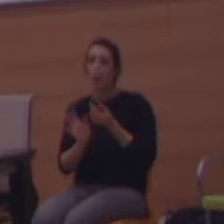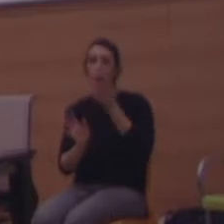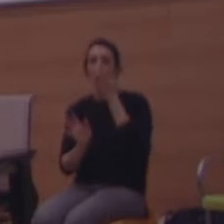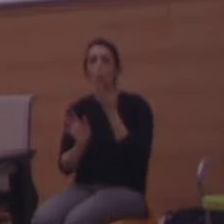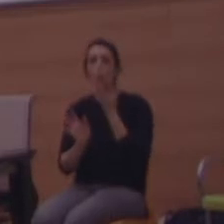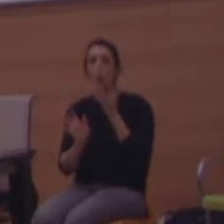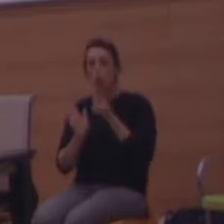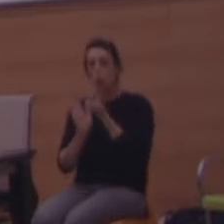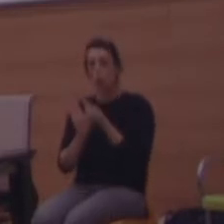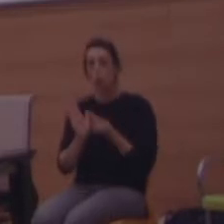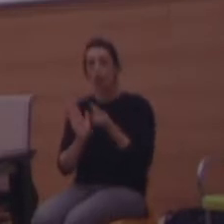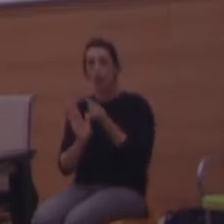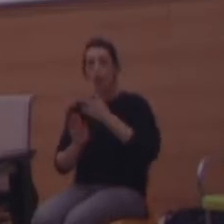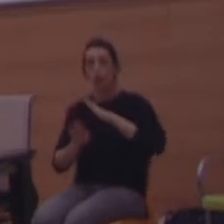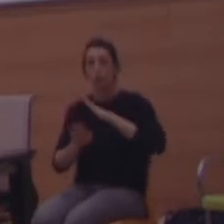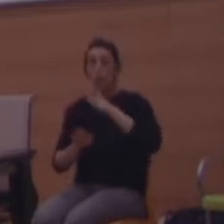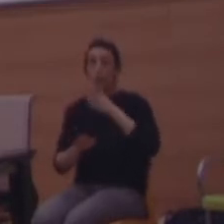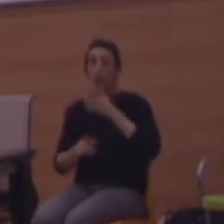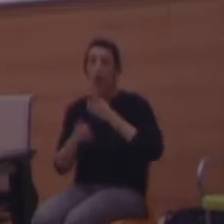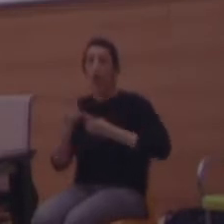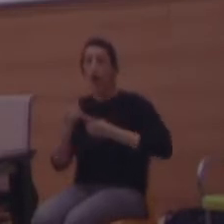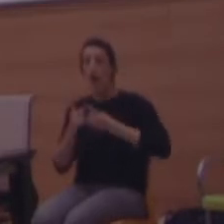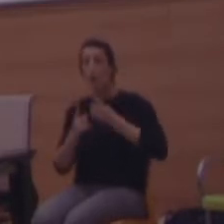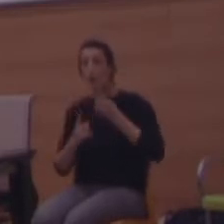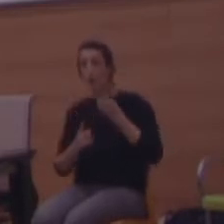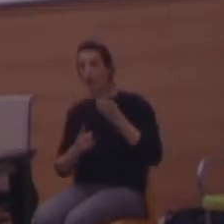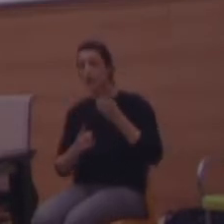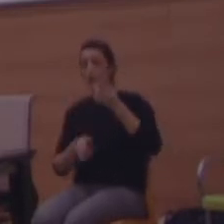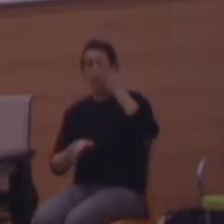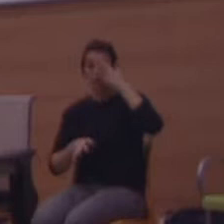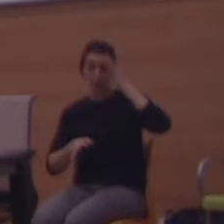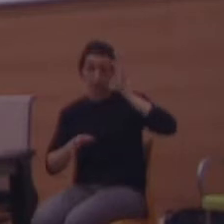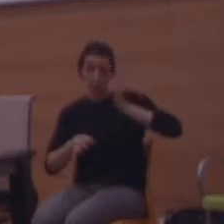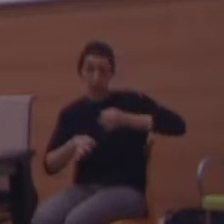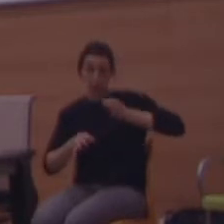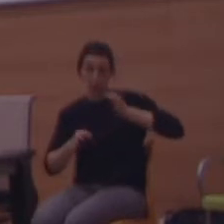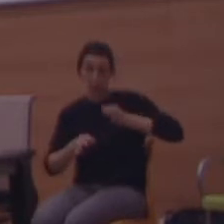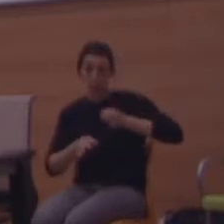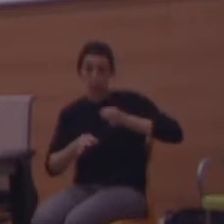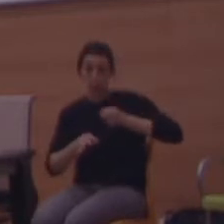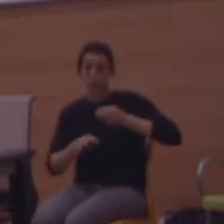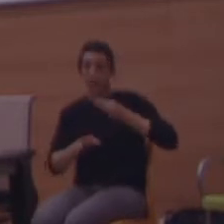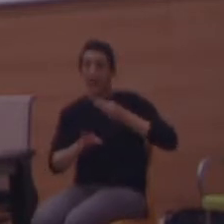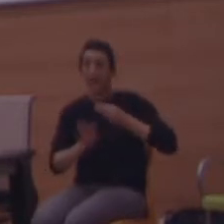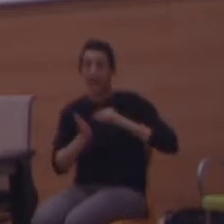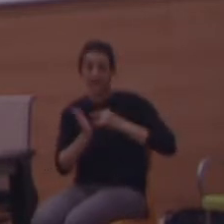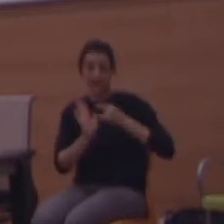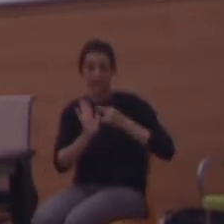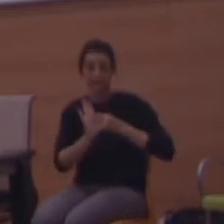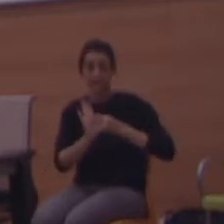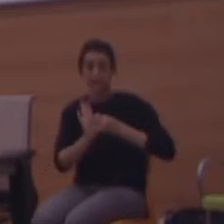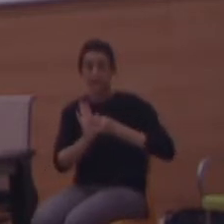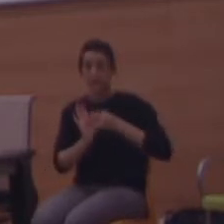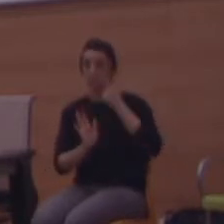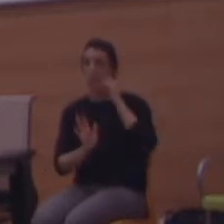la posición en el pie, porque hay veces que pues, no te das cuenta y la órtesis bueno, es de tal forma que te parece igual por